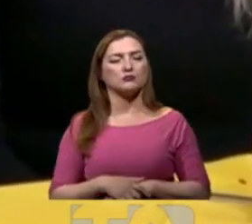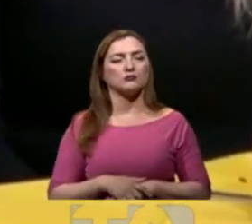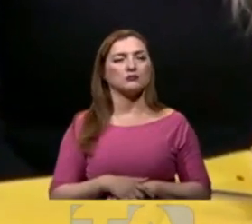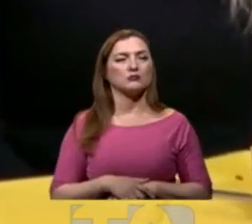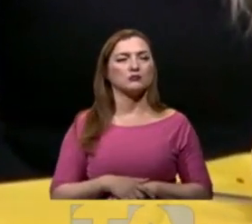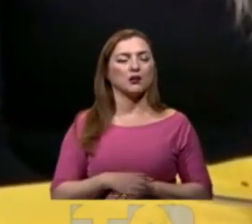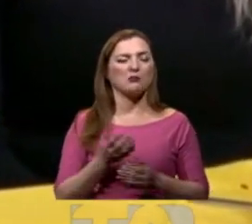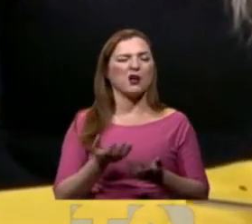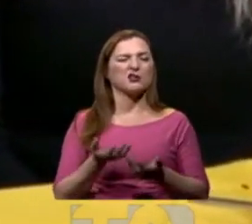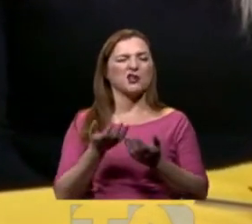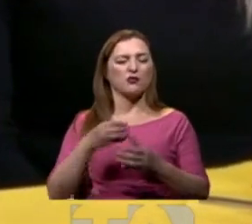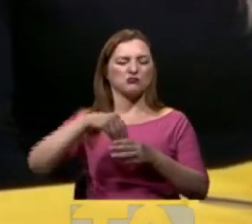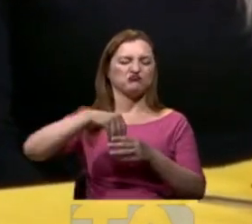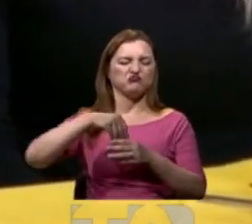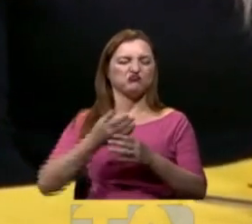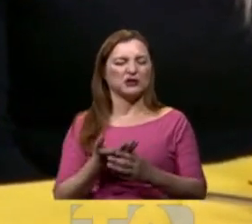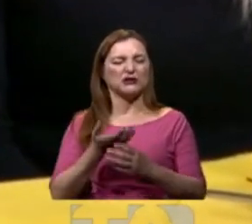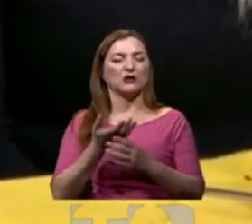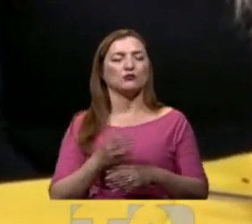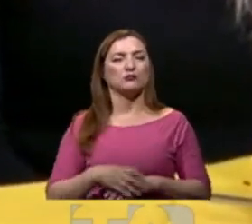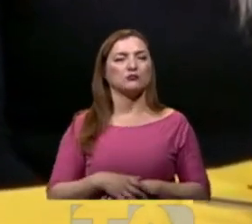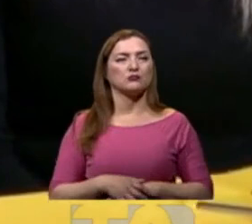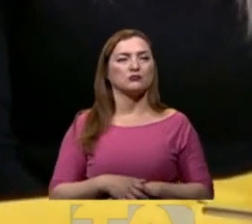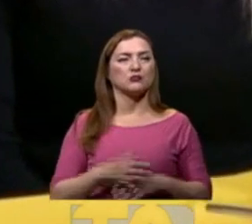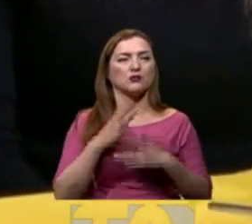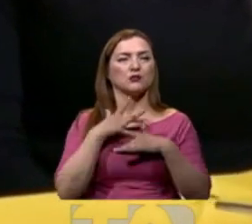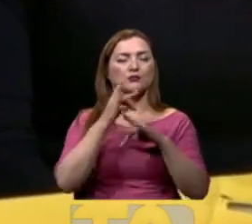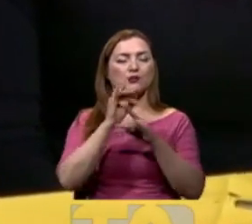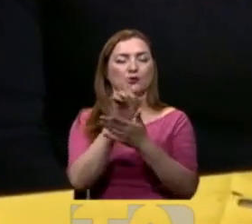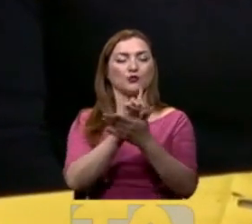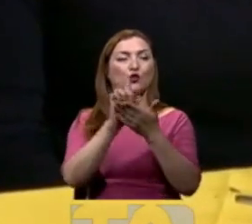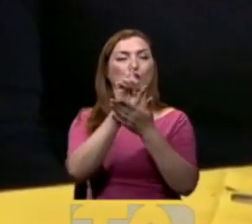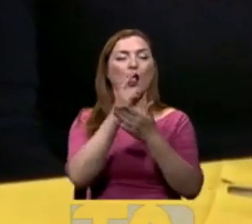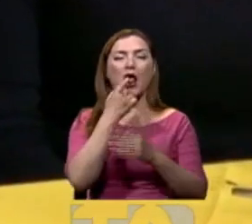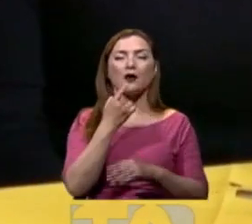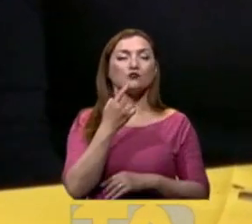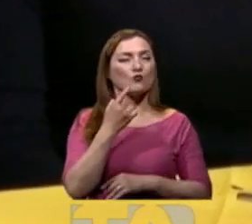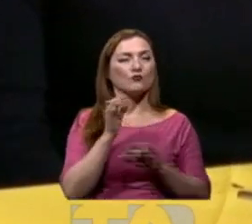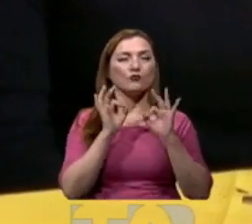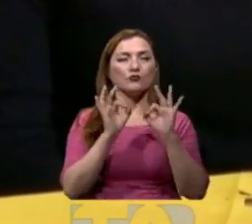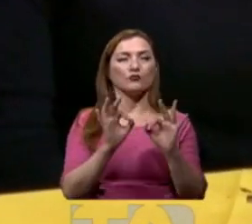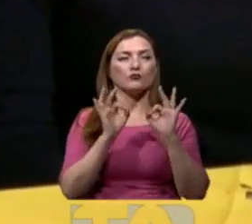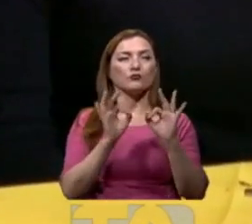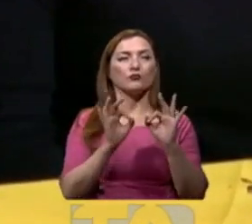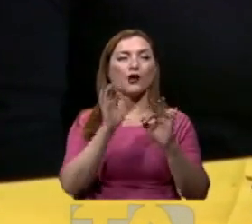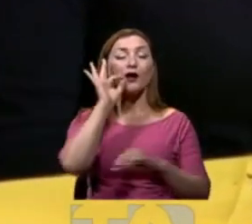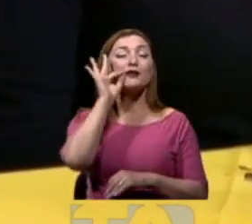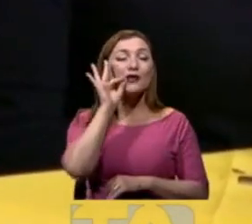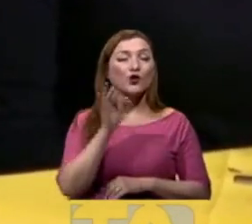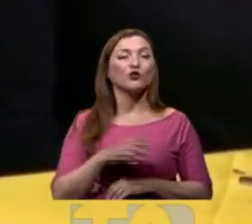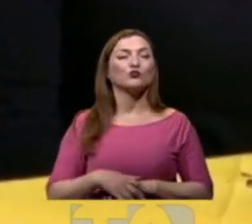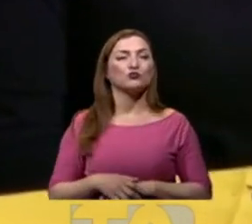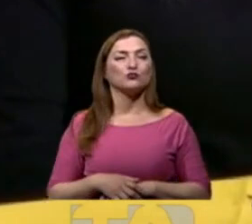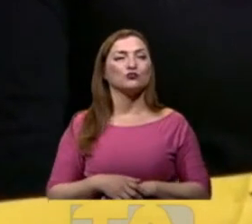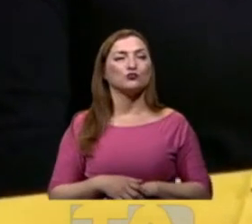encuentro un poquito pesado, más la masa, pero a mí me gustó muchísimo el diseño y en el sabor también el relleno está bastante rico. Nada más